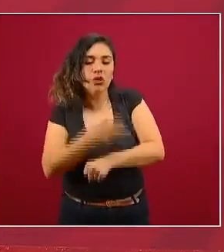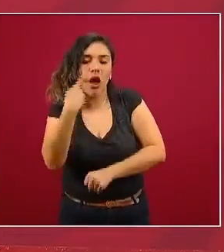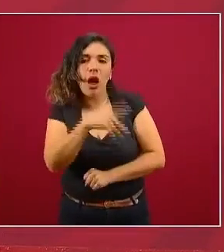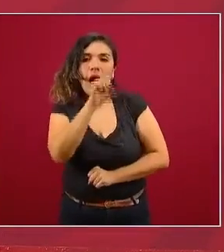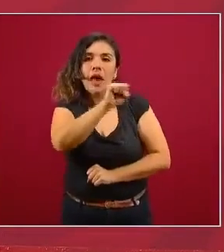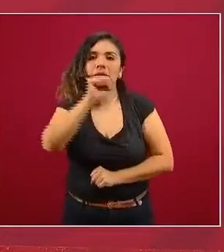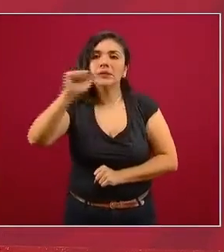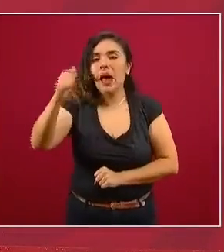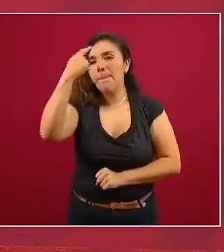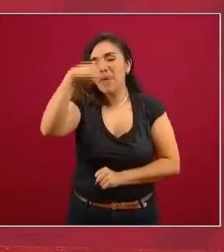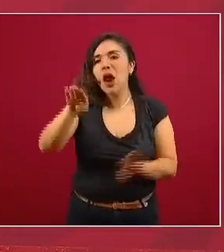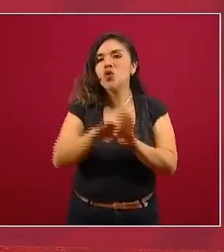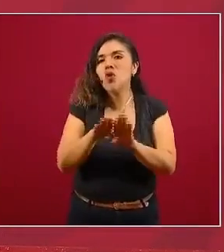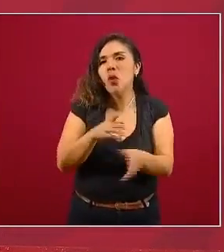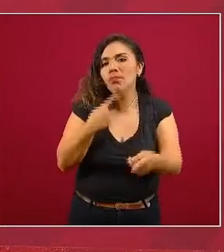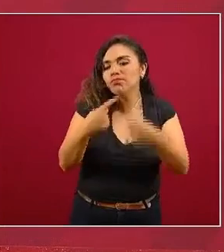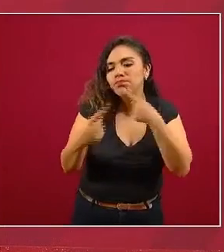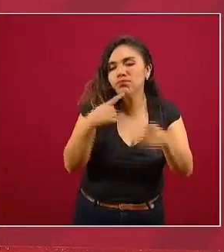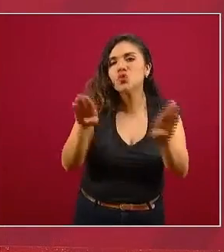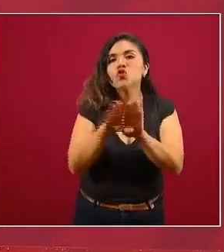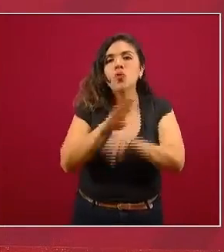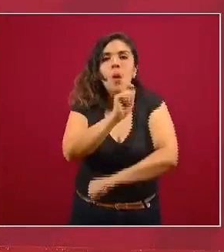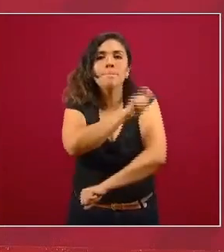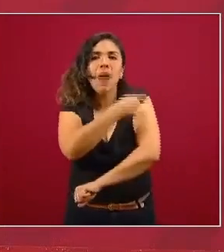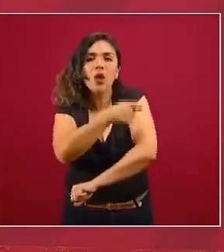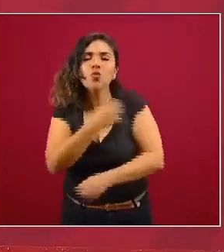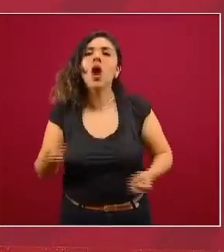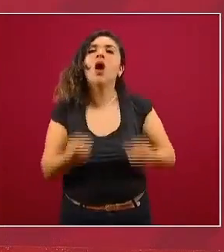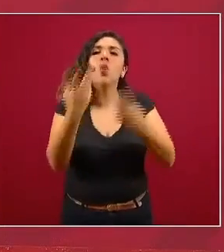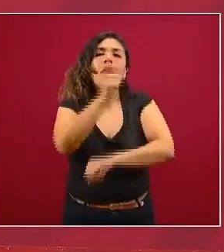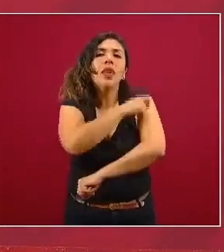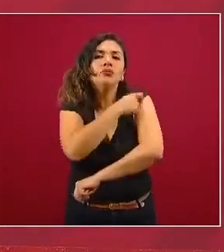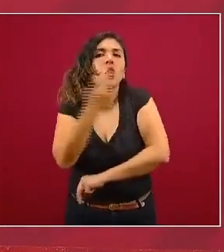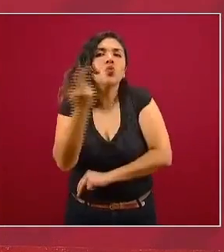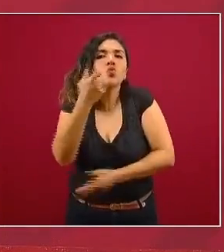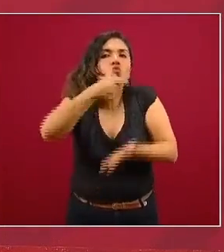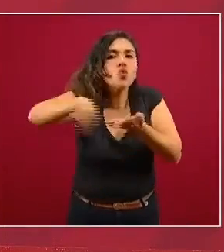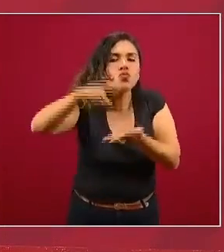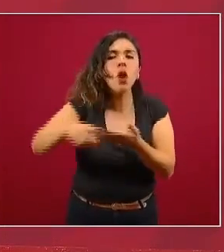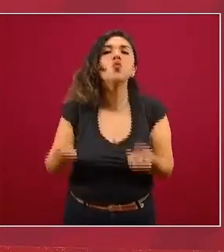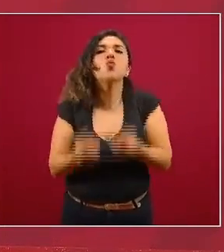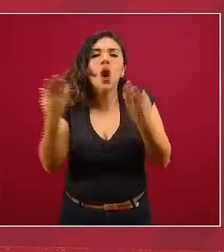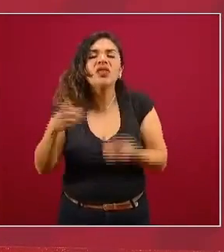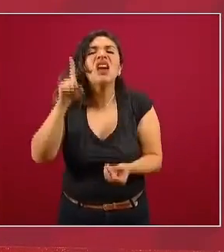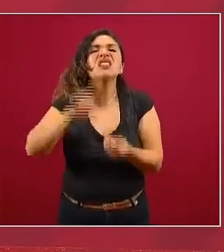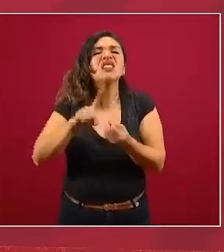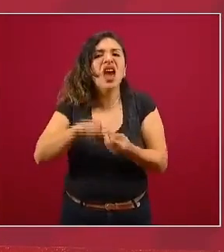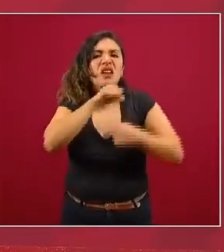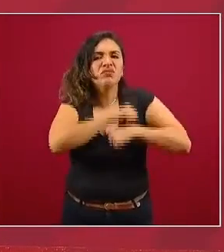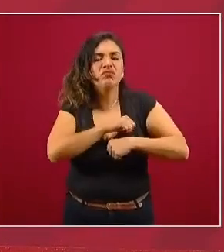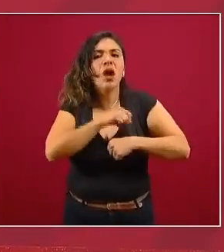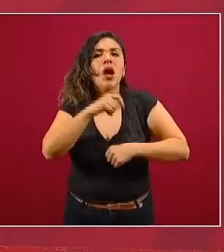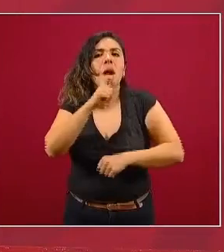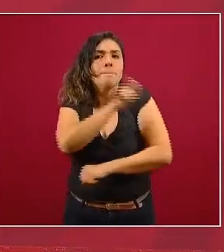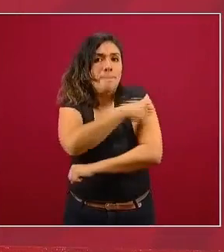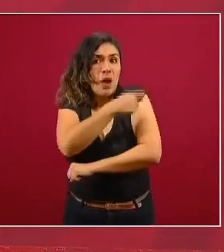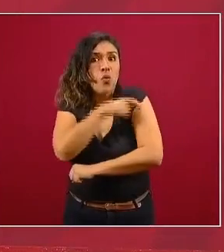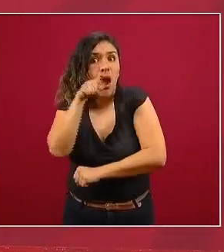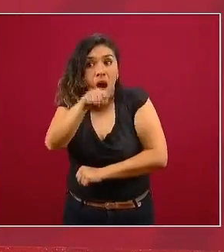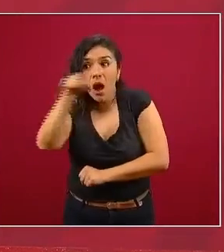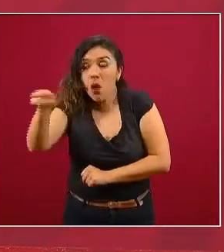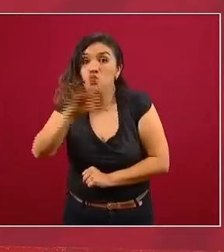de Salud, definir el esquema de vacunación, la cantidad de vacunas necesarias, quiénes son vacunas que tienen